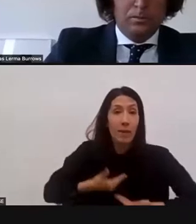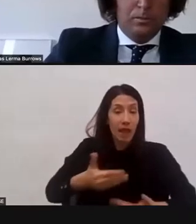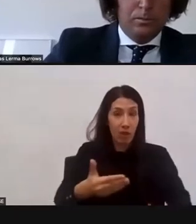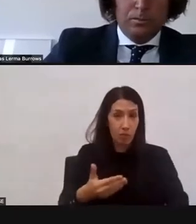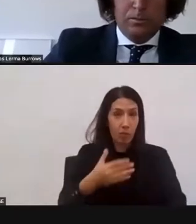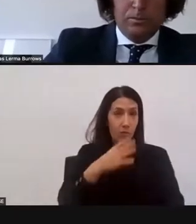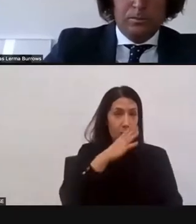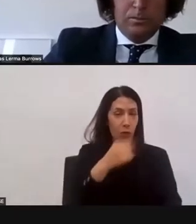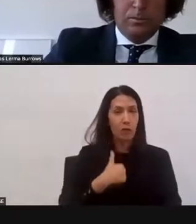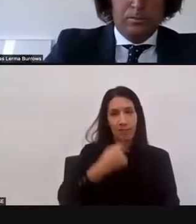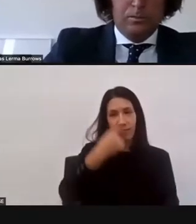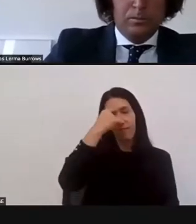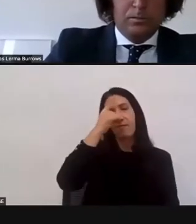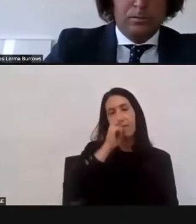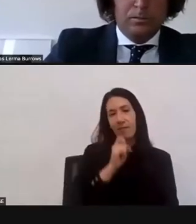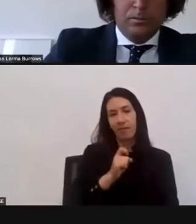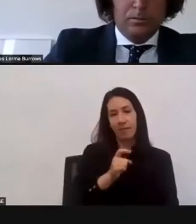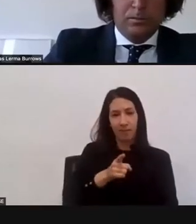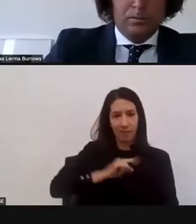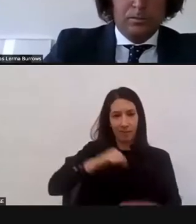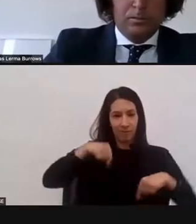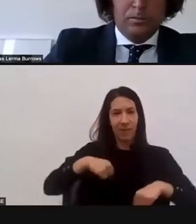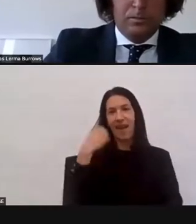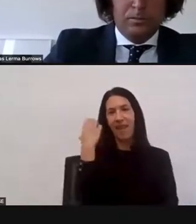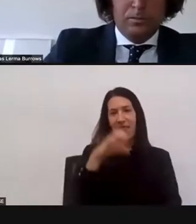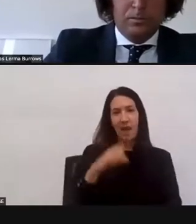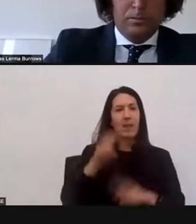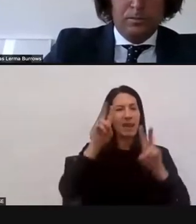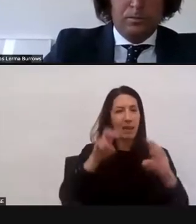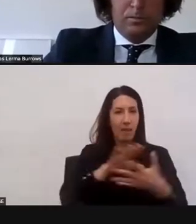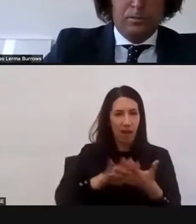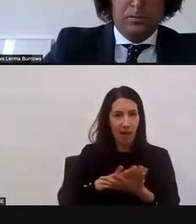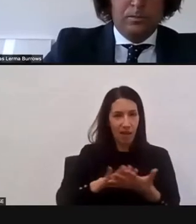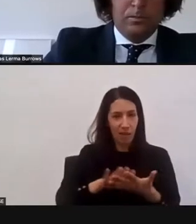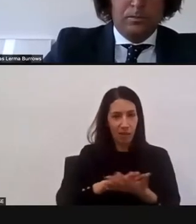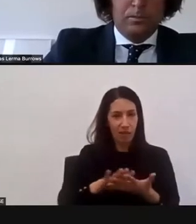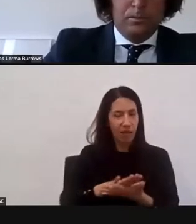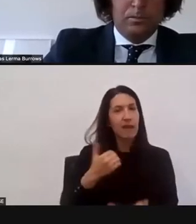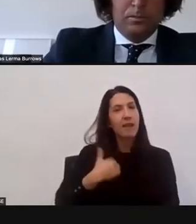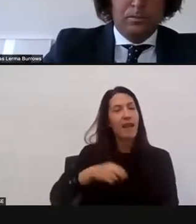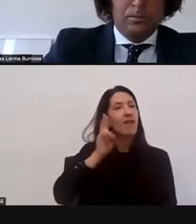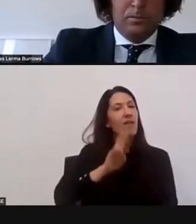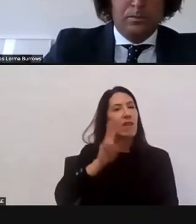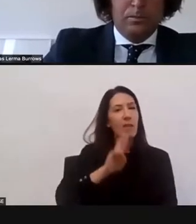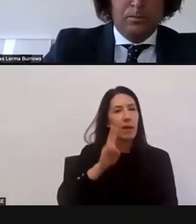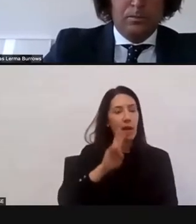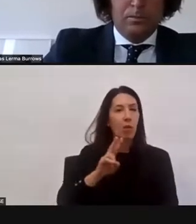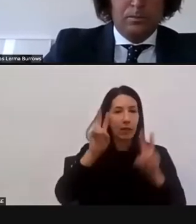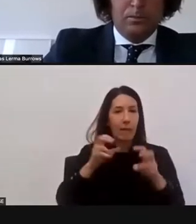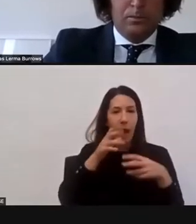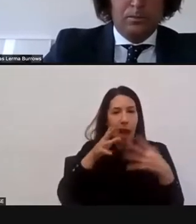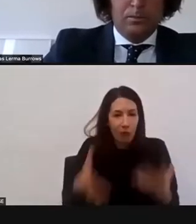en cuenta al CERMI en este tema que, como ya estamos viendo, es de actualidad,